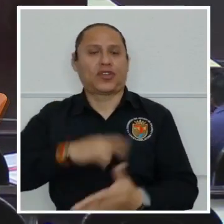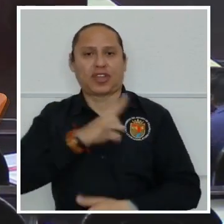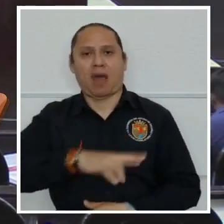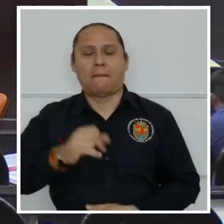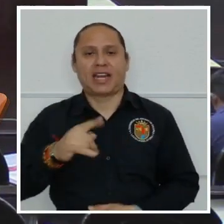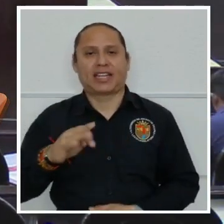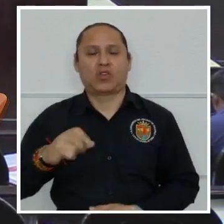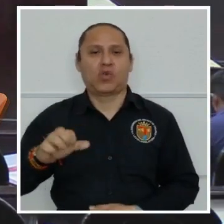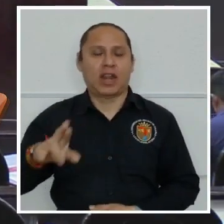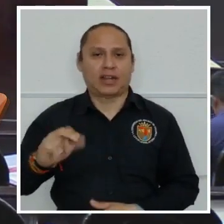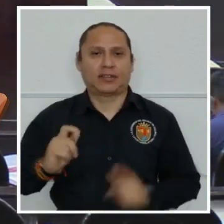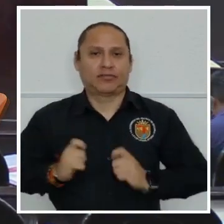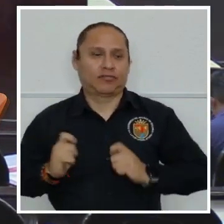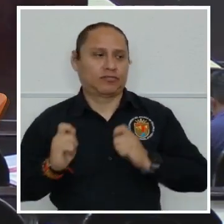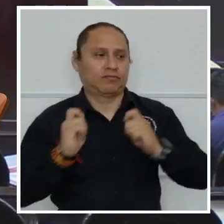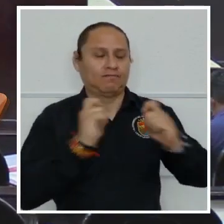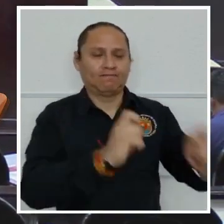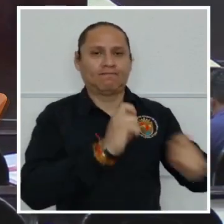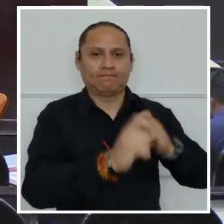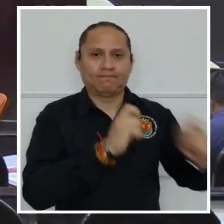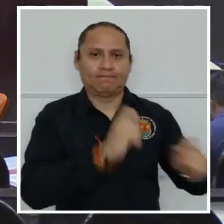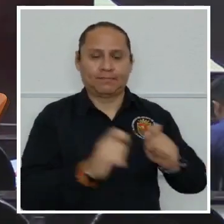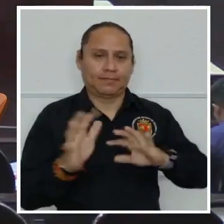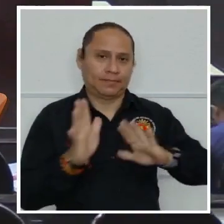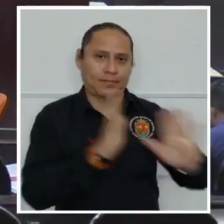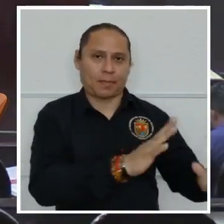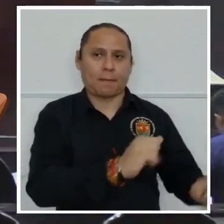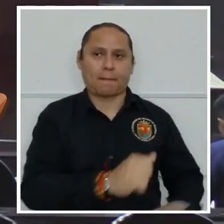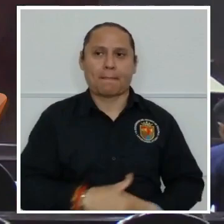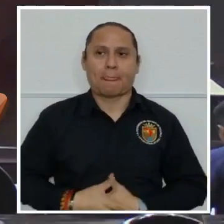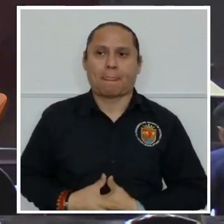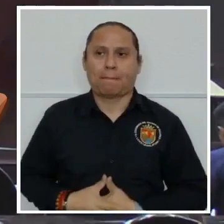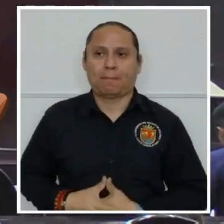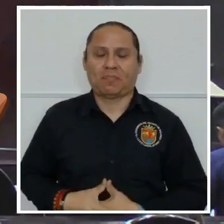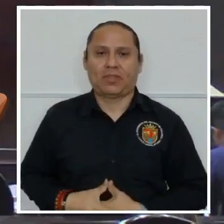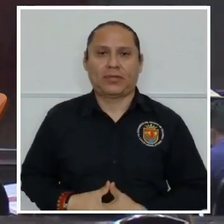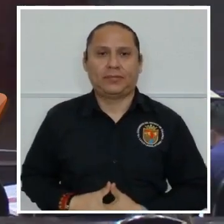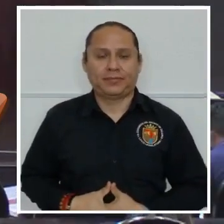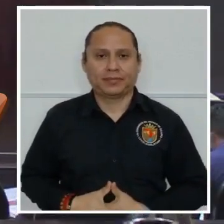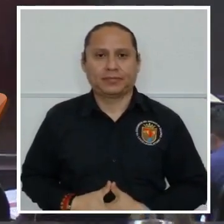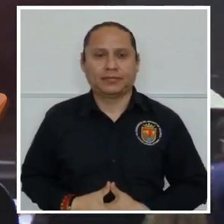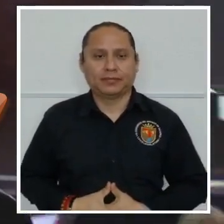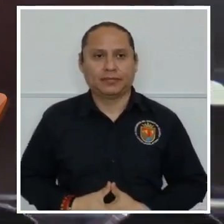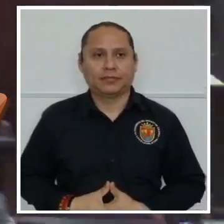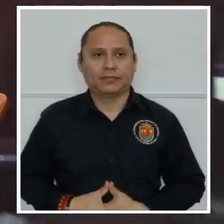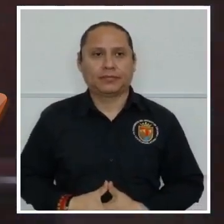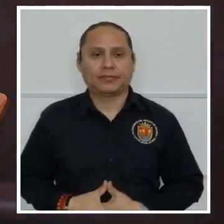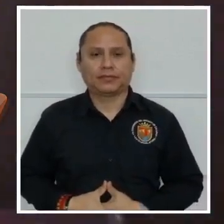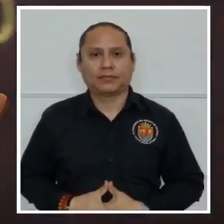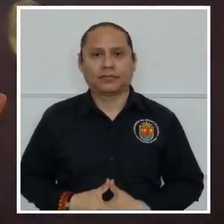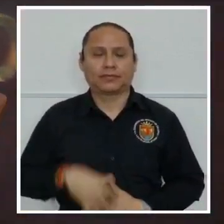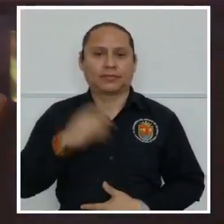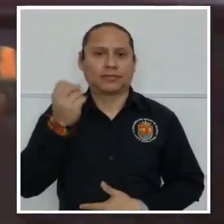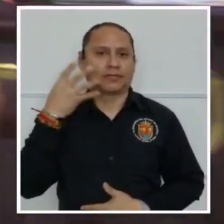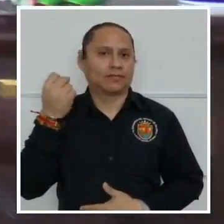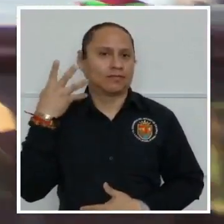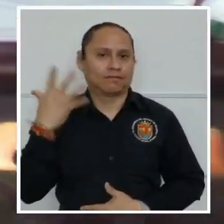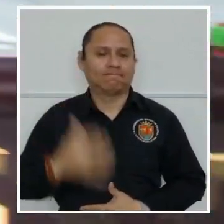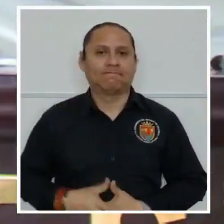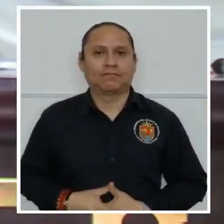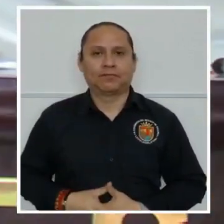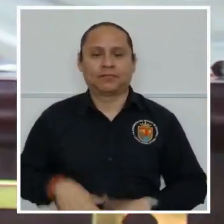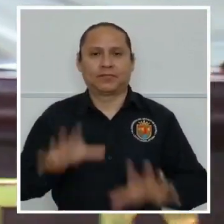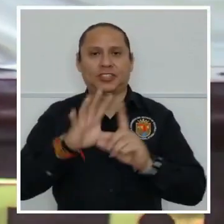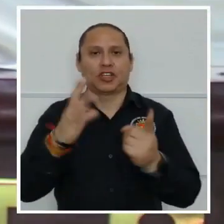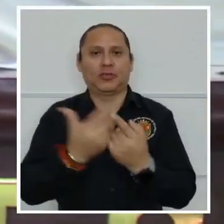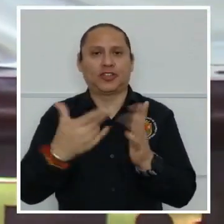lo particular, córranse los trámites legislativos correspondientes. Honorable Asamblea,